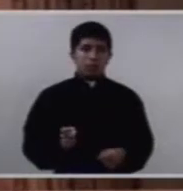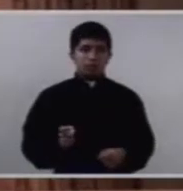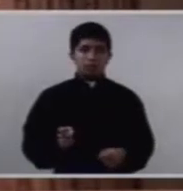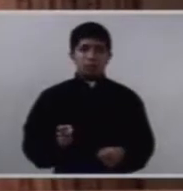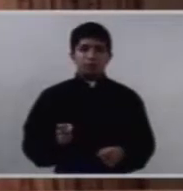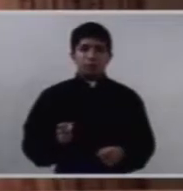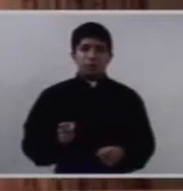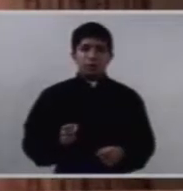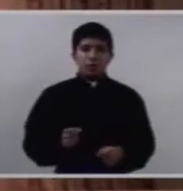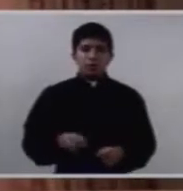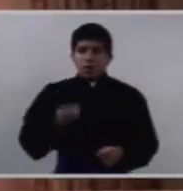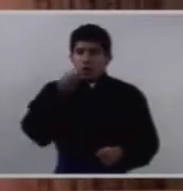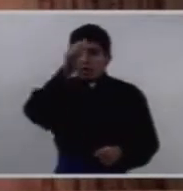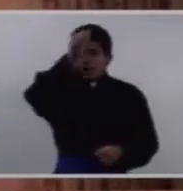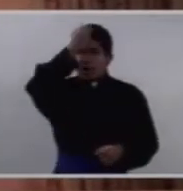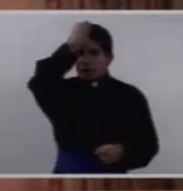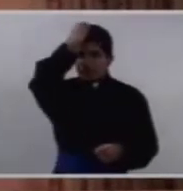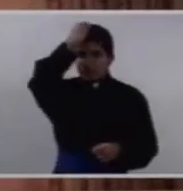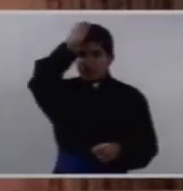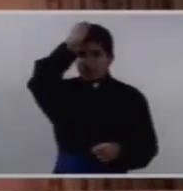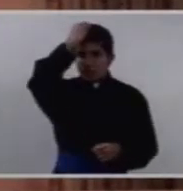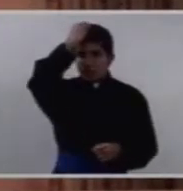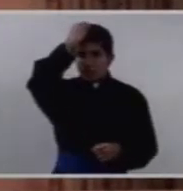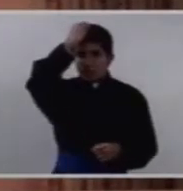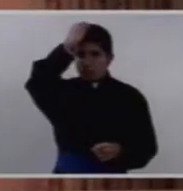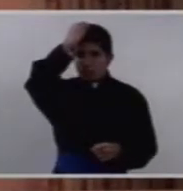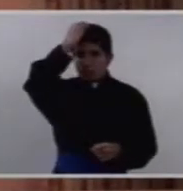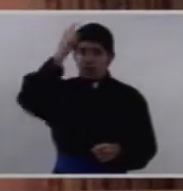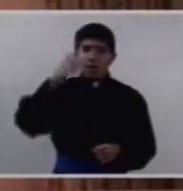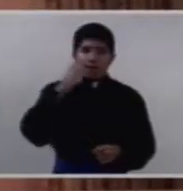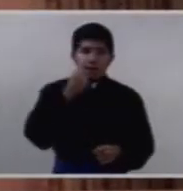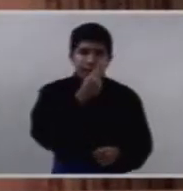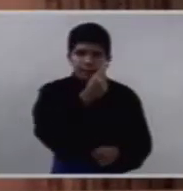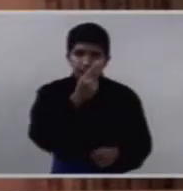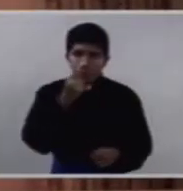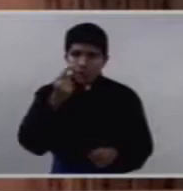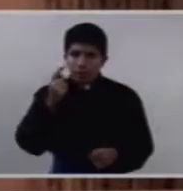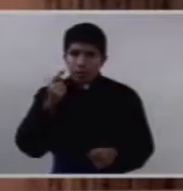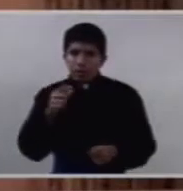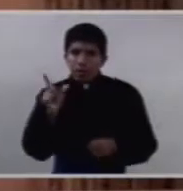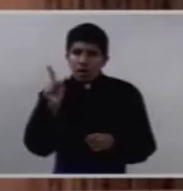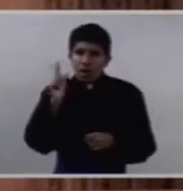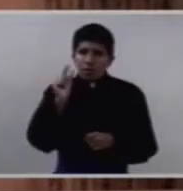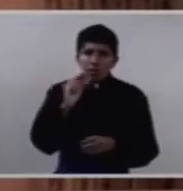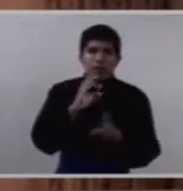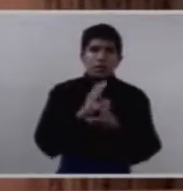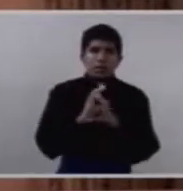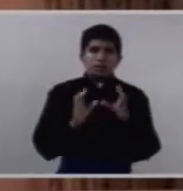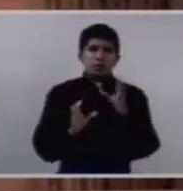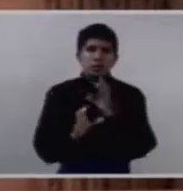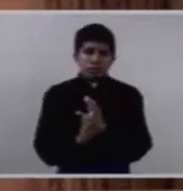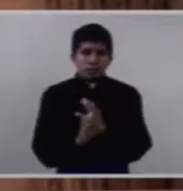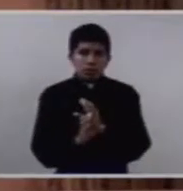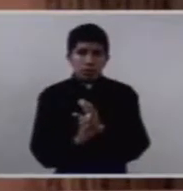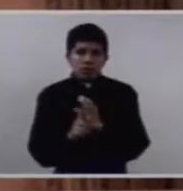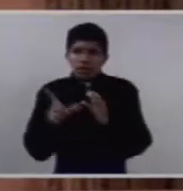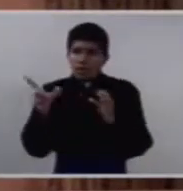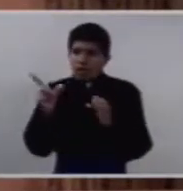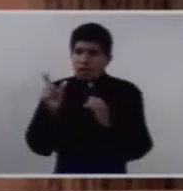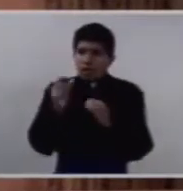la sabiduría de mirar lo pequeño, lo breve de nuestra